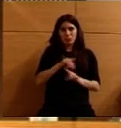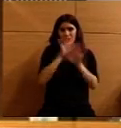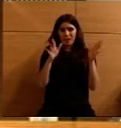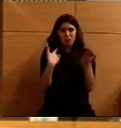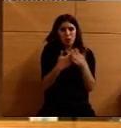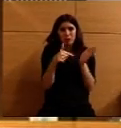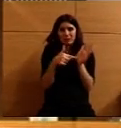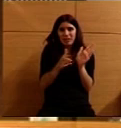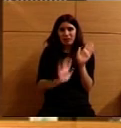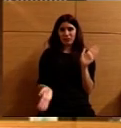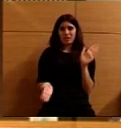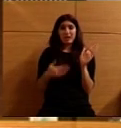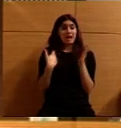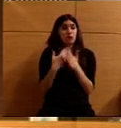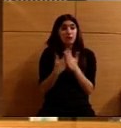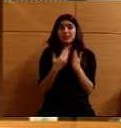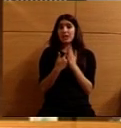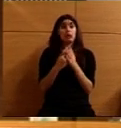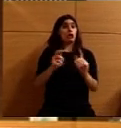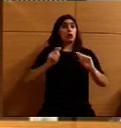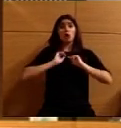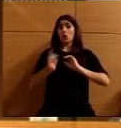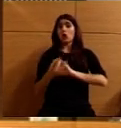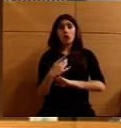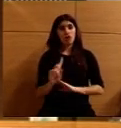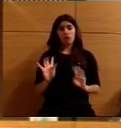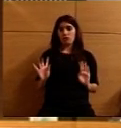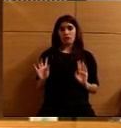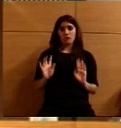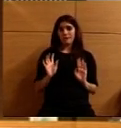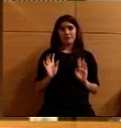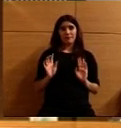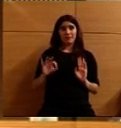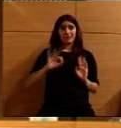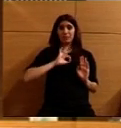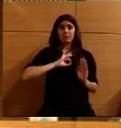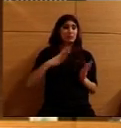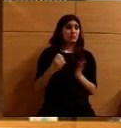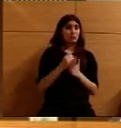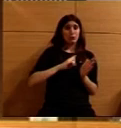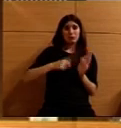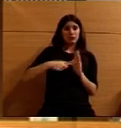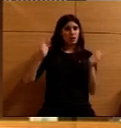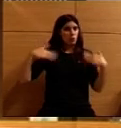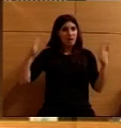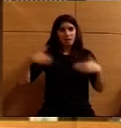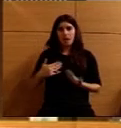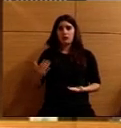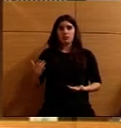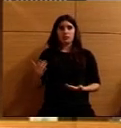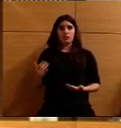La documentación no estaba puesta a disposición de los diputados en el momento de la